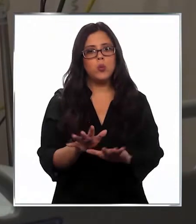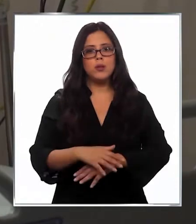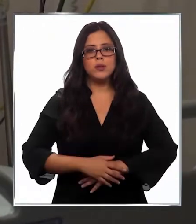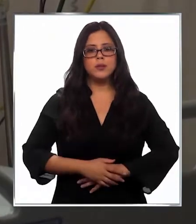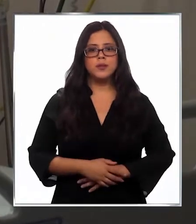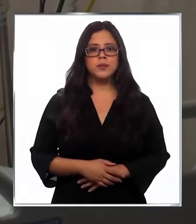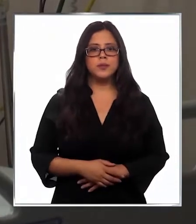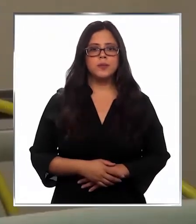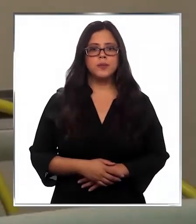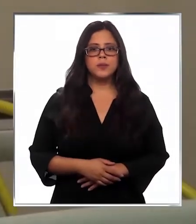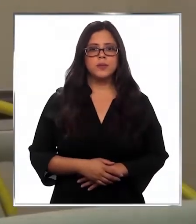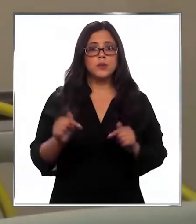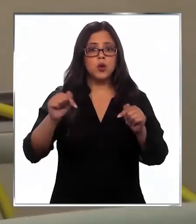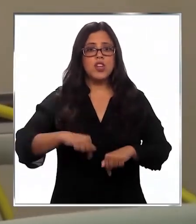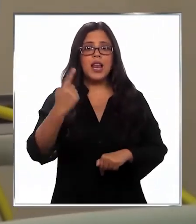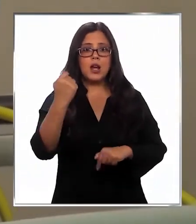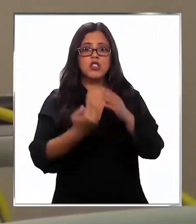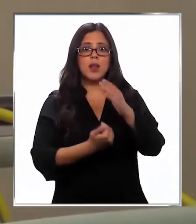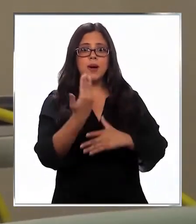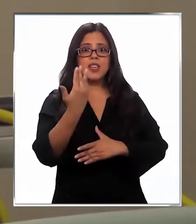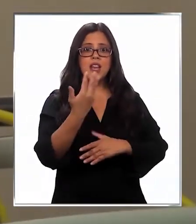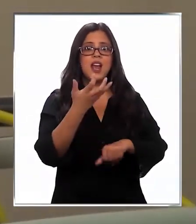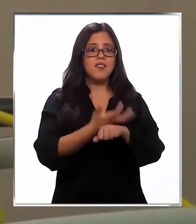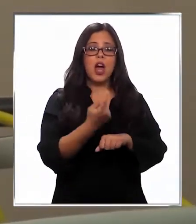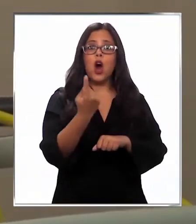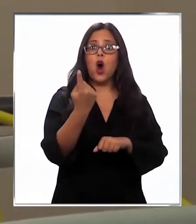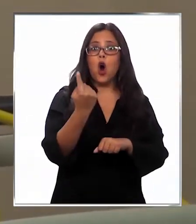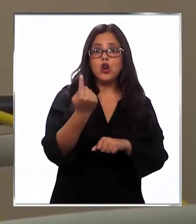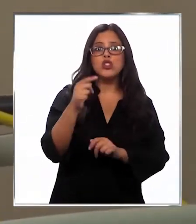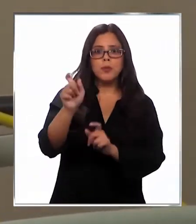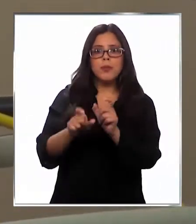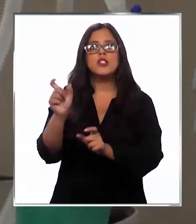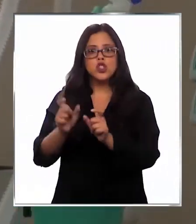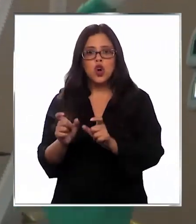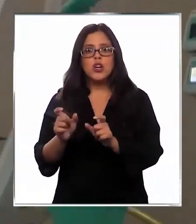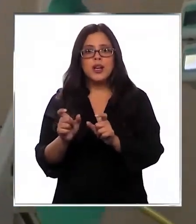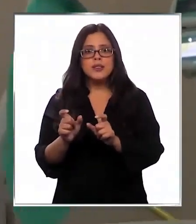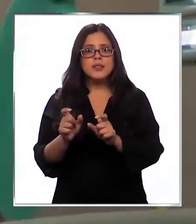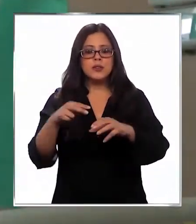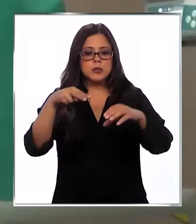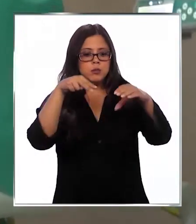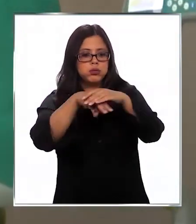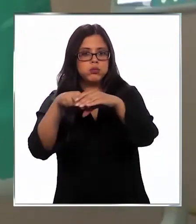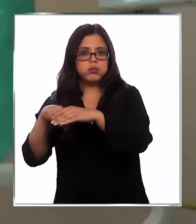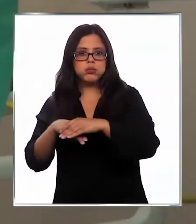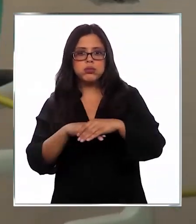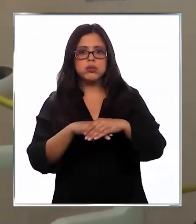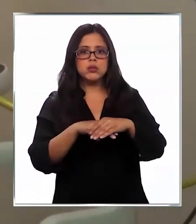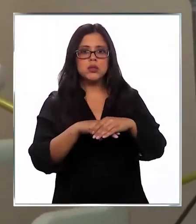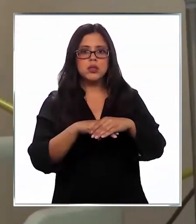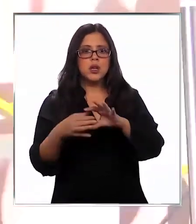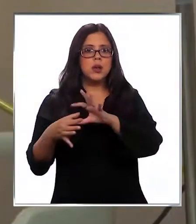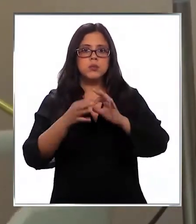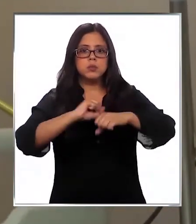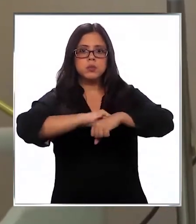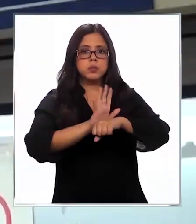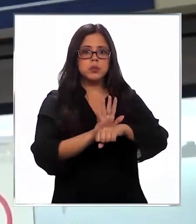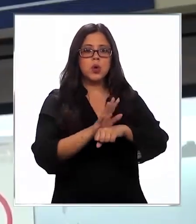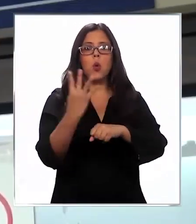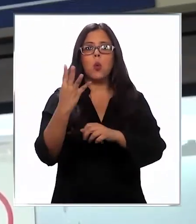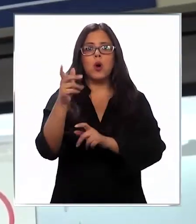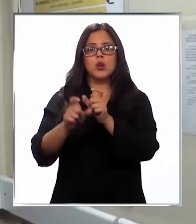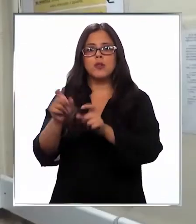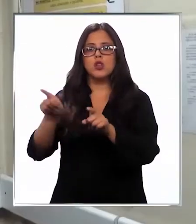utilizadas. Hoy a las 11 de la mañana teníamos 11 pacientes hospitalizados por COVID, 4 personas con cánulas de alto